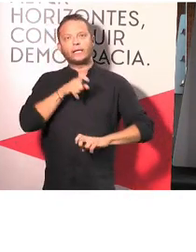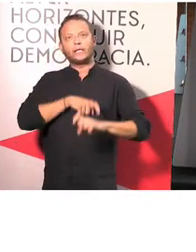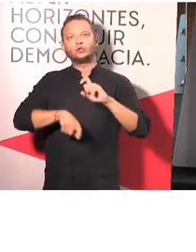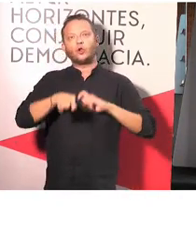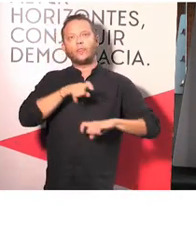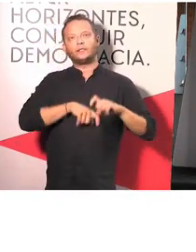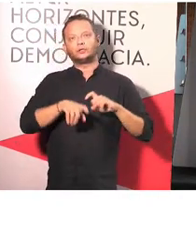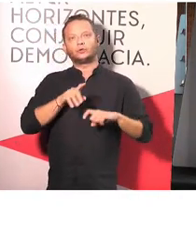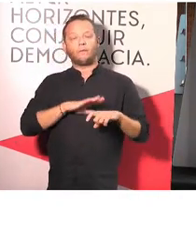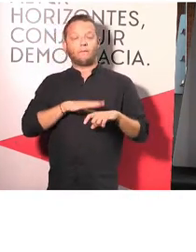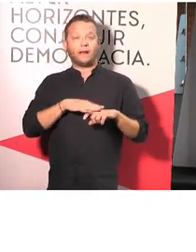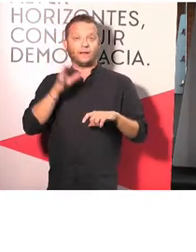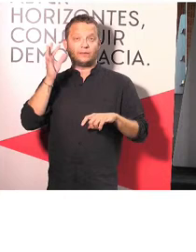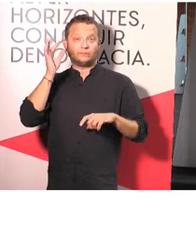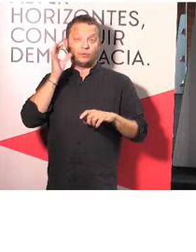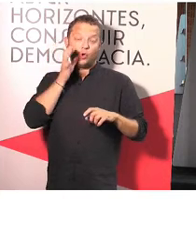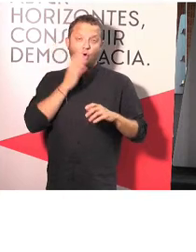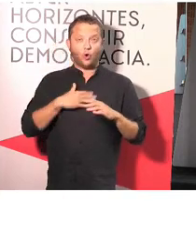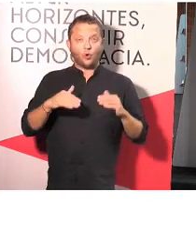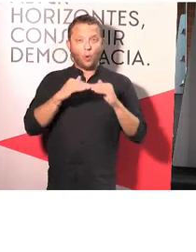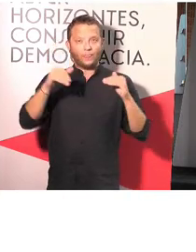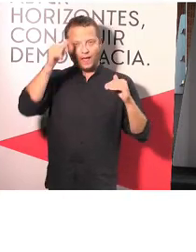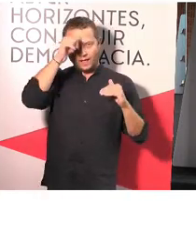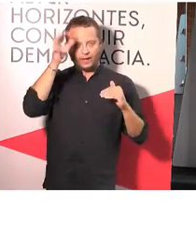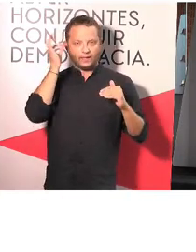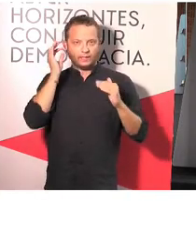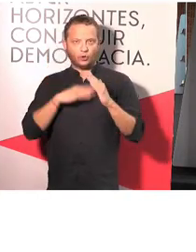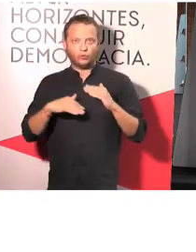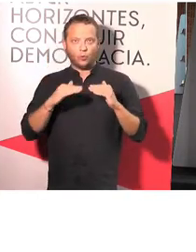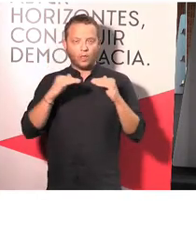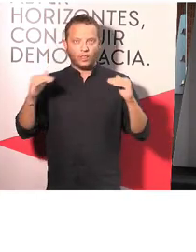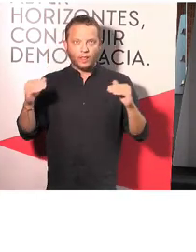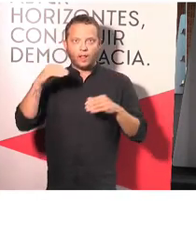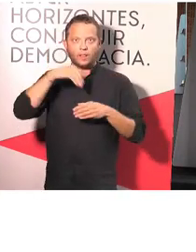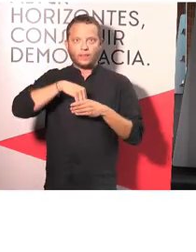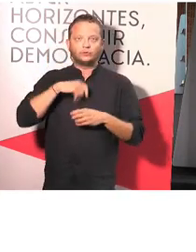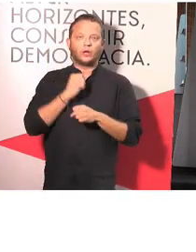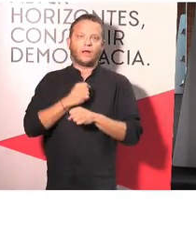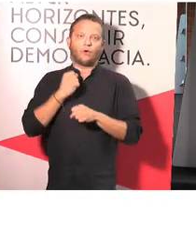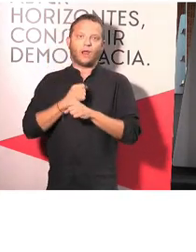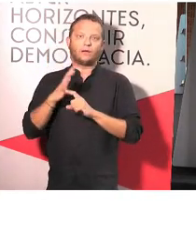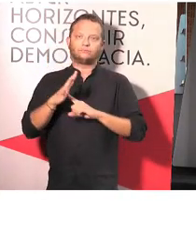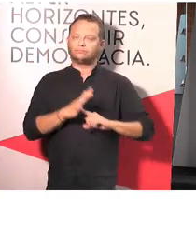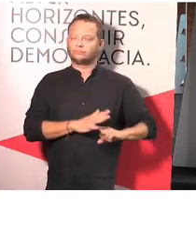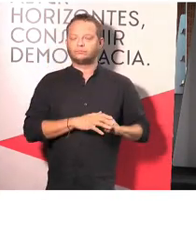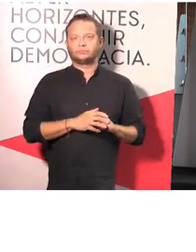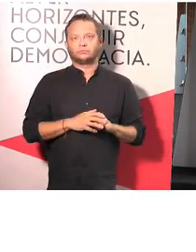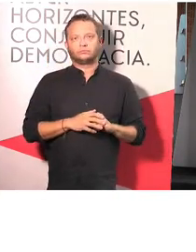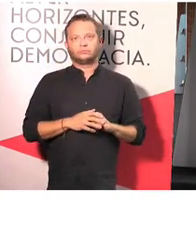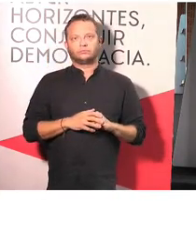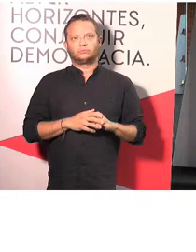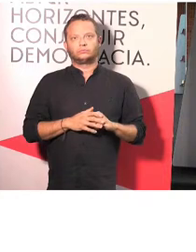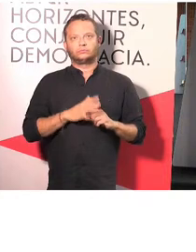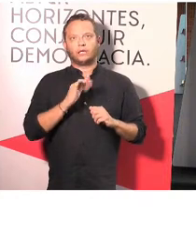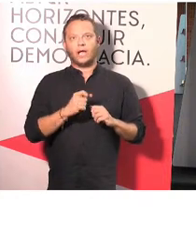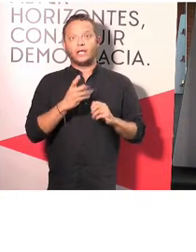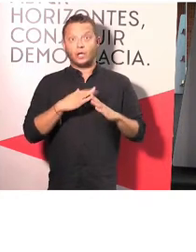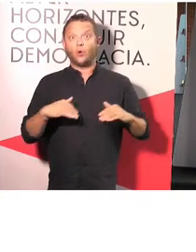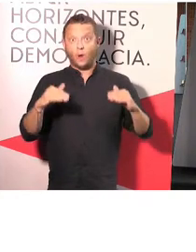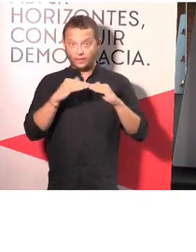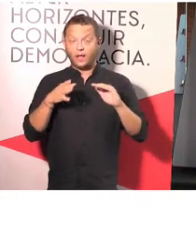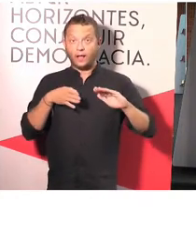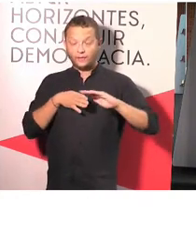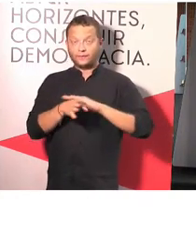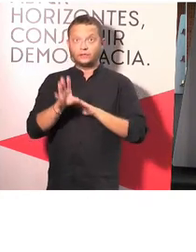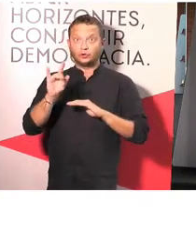la incorporación de o la igualdad de género en el entorno laboral, ¿no? Hay una igualdad de